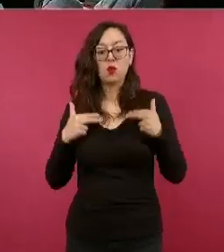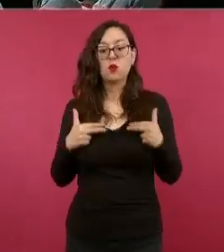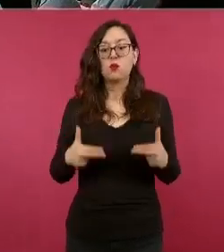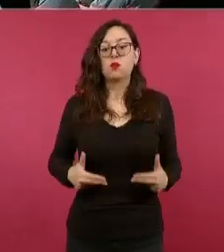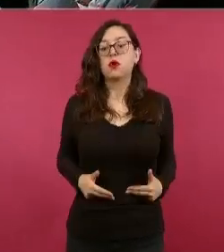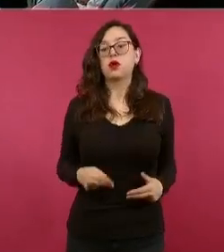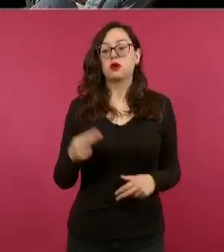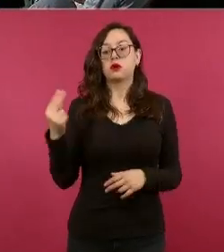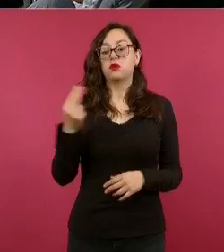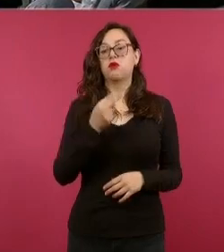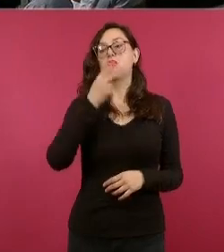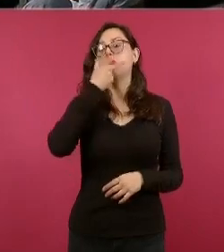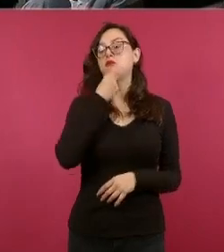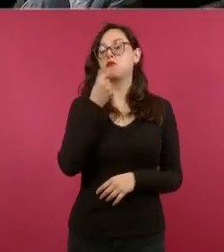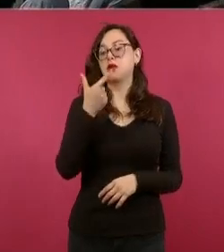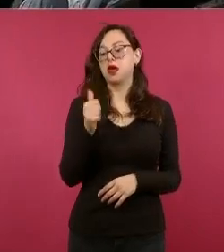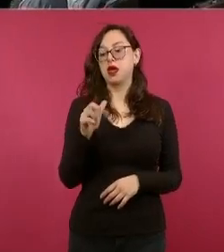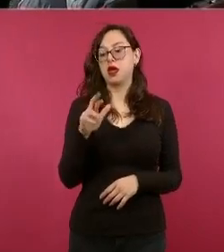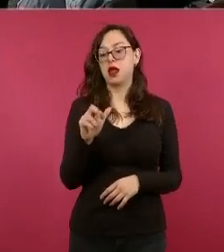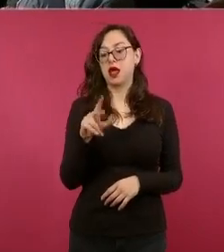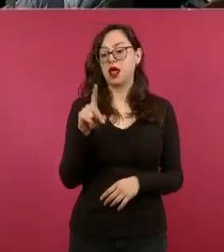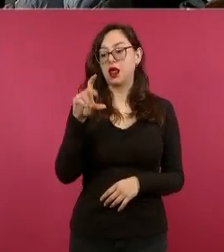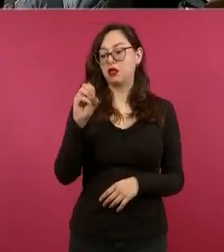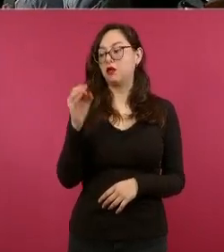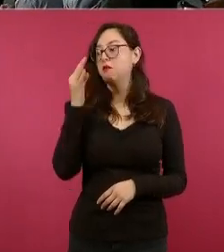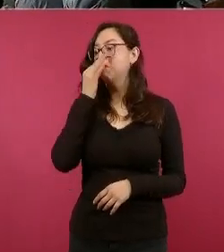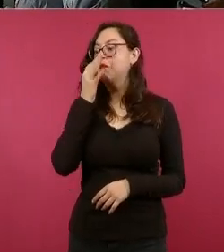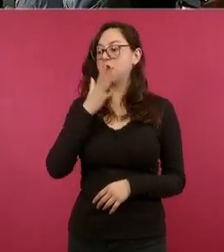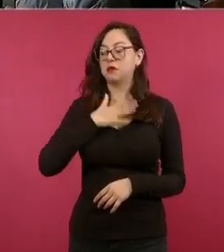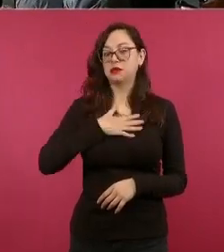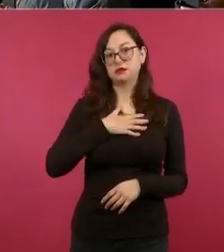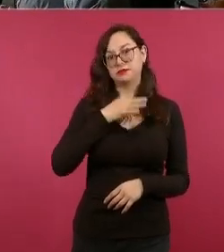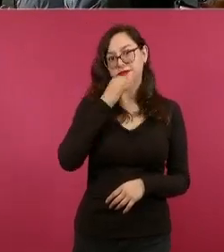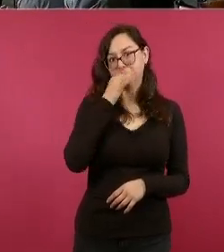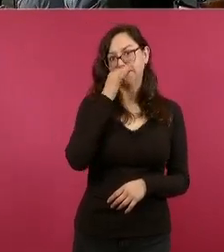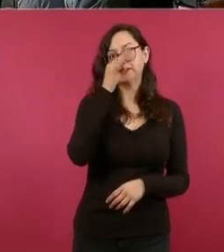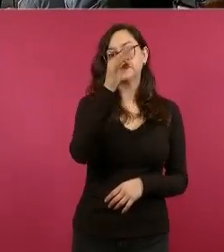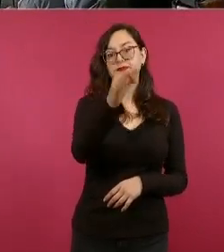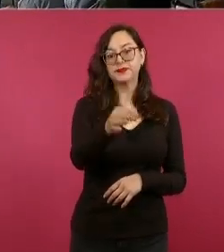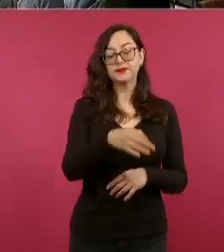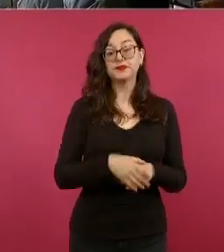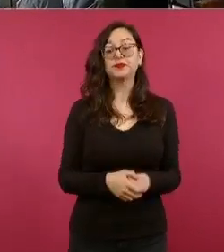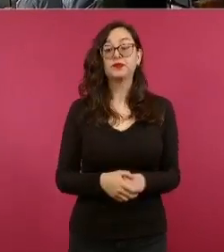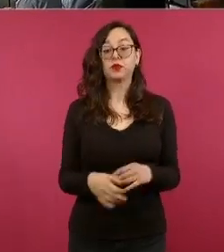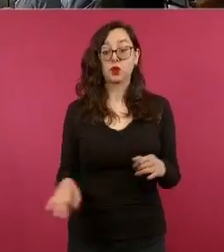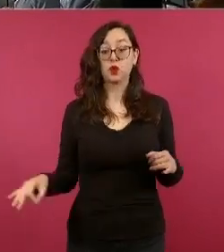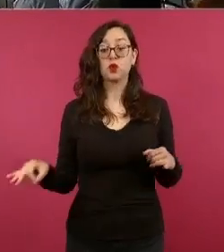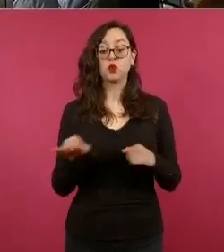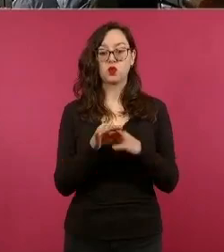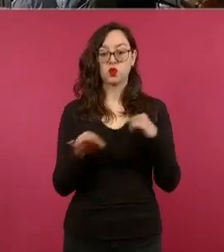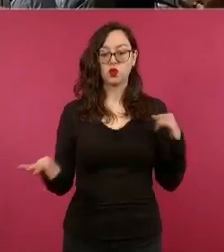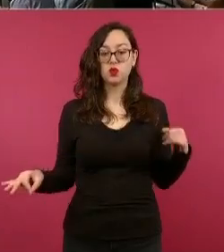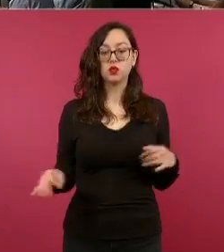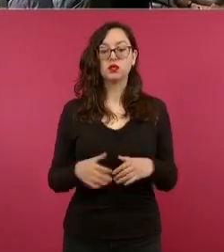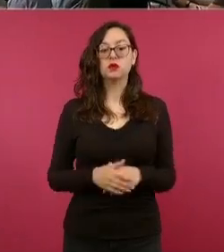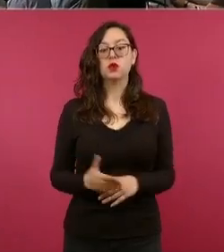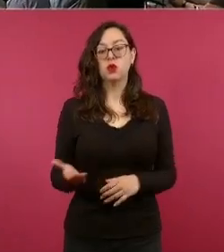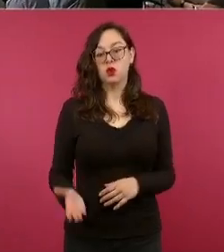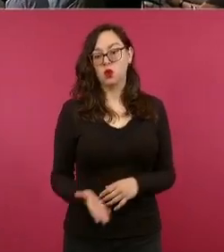señor Gerardo Cecilio Ballinas. Y por último, señor presidente, durante su mandato de poco más